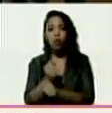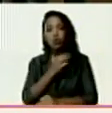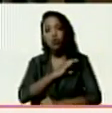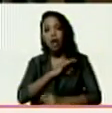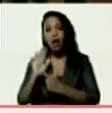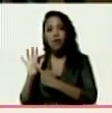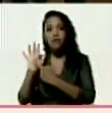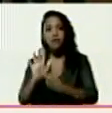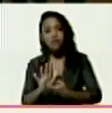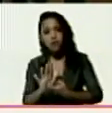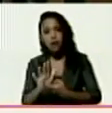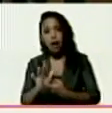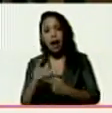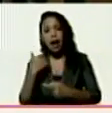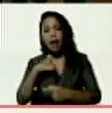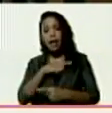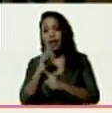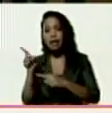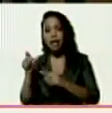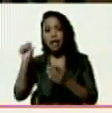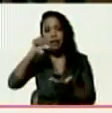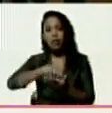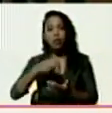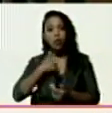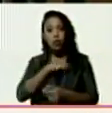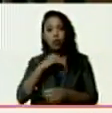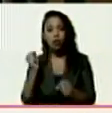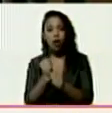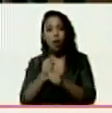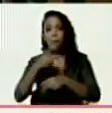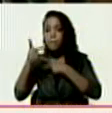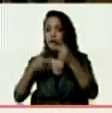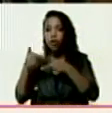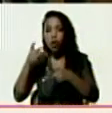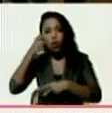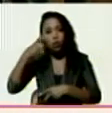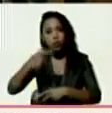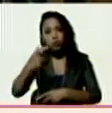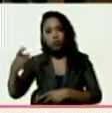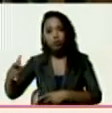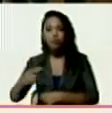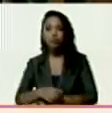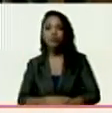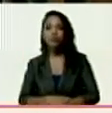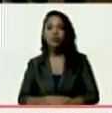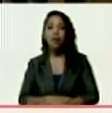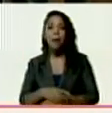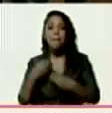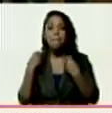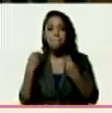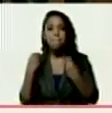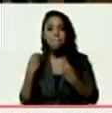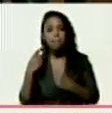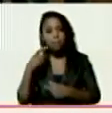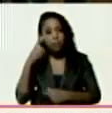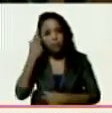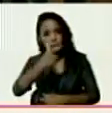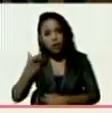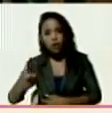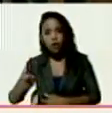dirigida precisamente en el centro de nuestra acción política, que es la ciudadana y es la gente, para la gente y por la gente.